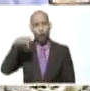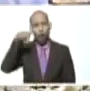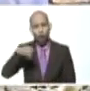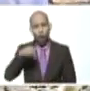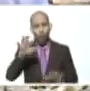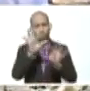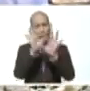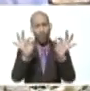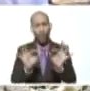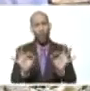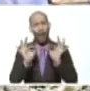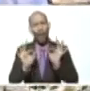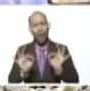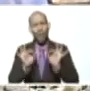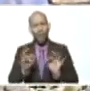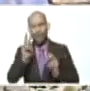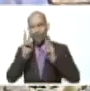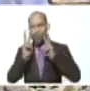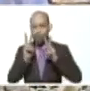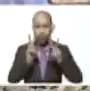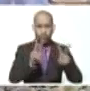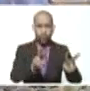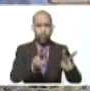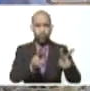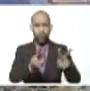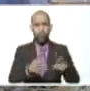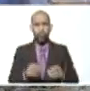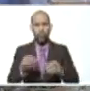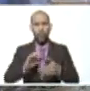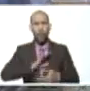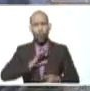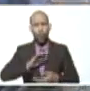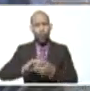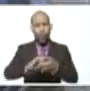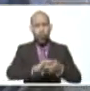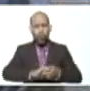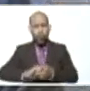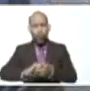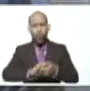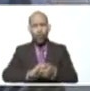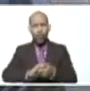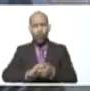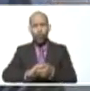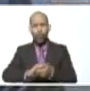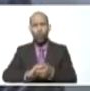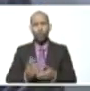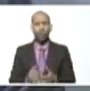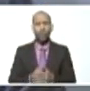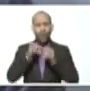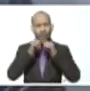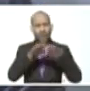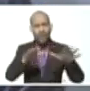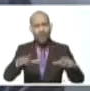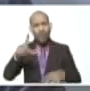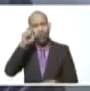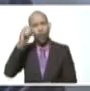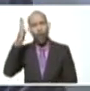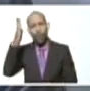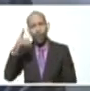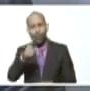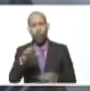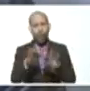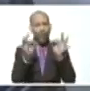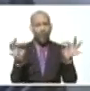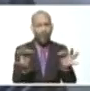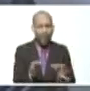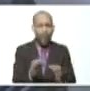especial, volvemos nuestra mirada a la querida tierra de Isnotú y bendecimos a Dios porque puso sus ojos en una familia